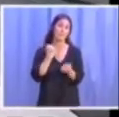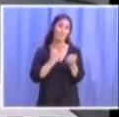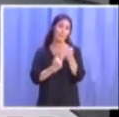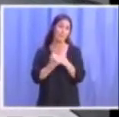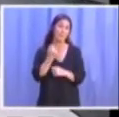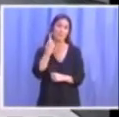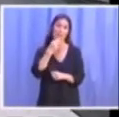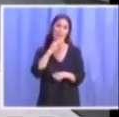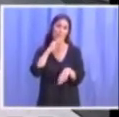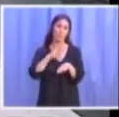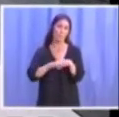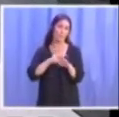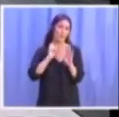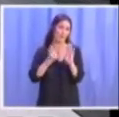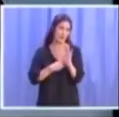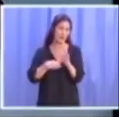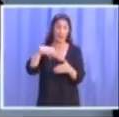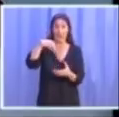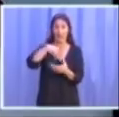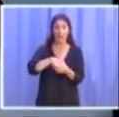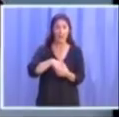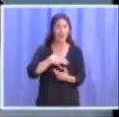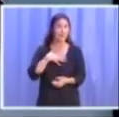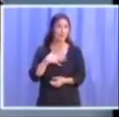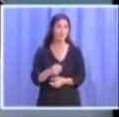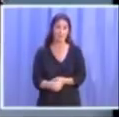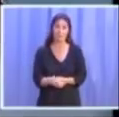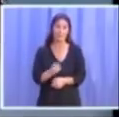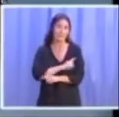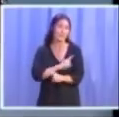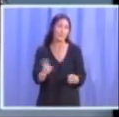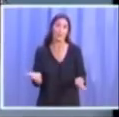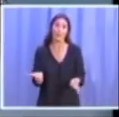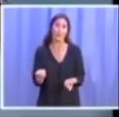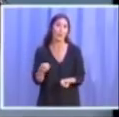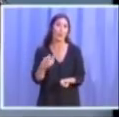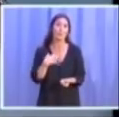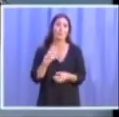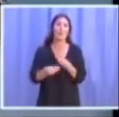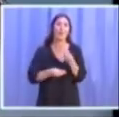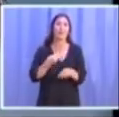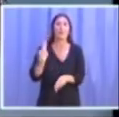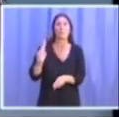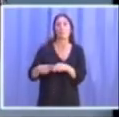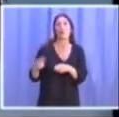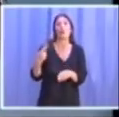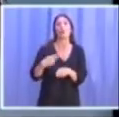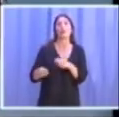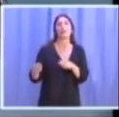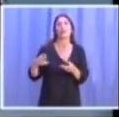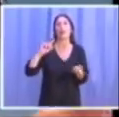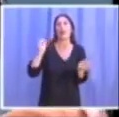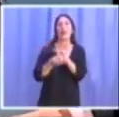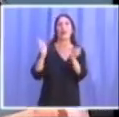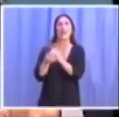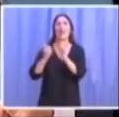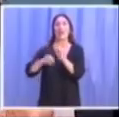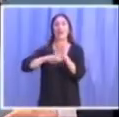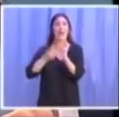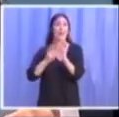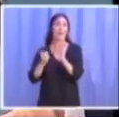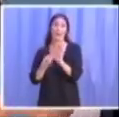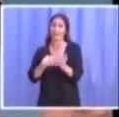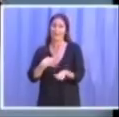cumplir la ley. Y en los ayuntamientos no es el lugar tampoco para hacer política a otro nivel. Hay que cambiar las leyes que competen